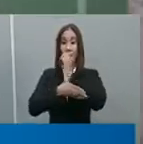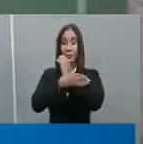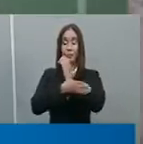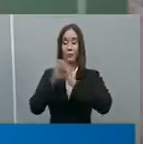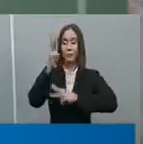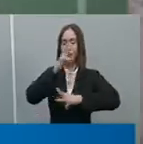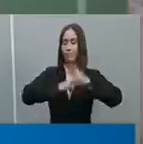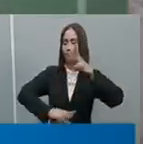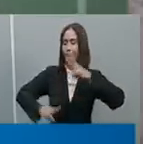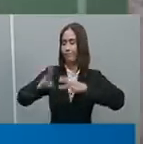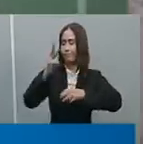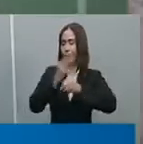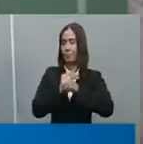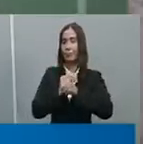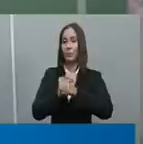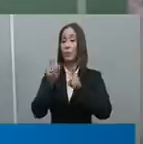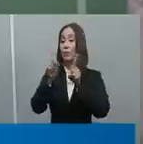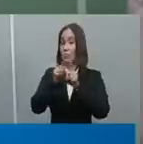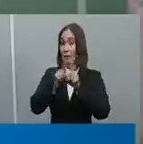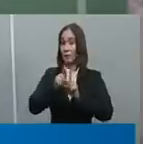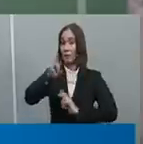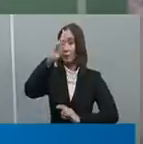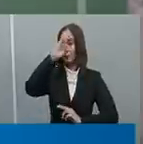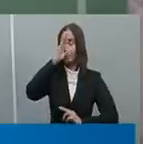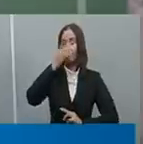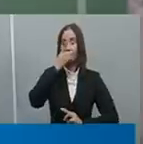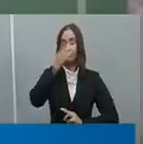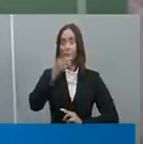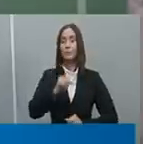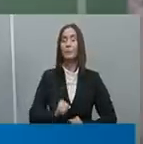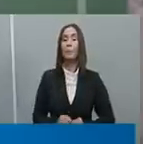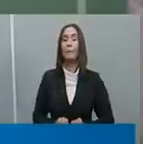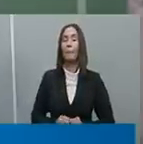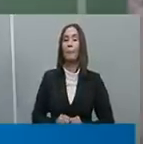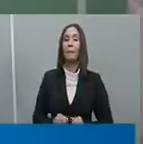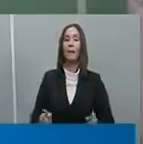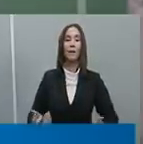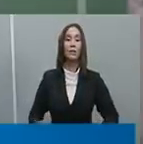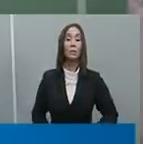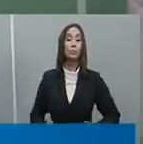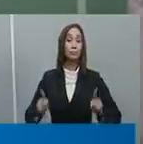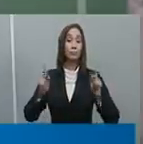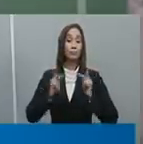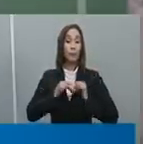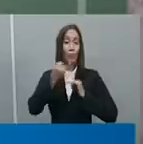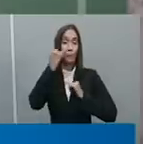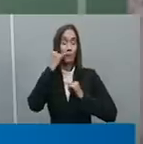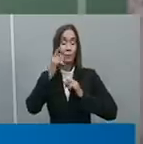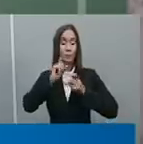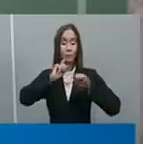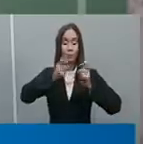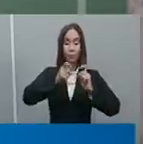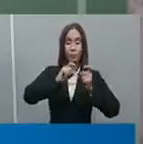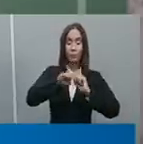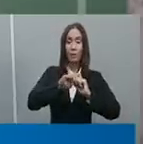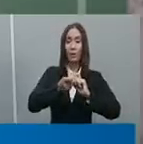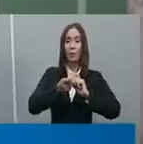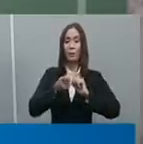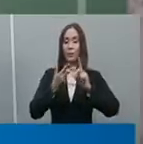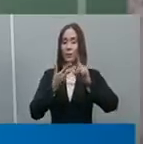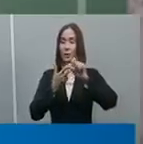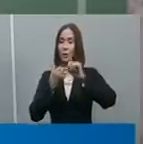la República Dominicana, por supuesto. Hemos vivido sin duda muchos cambios en estos últimos meses,